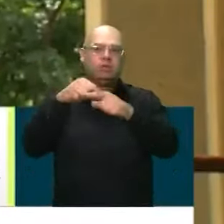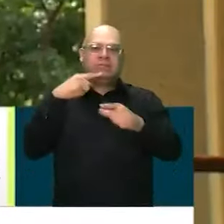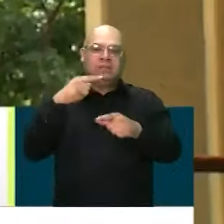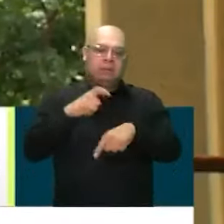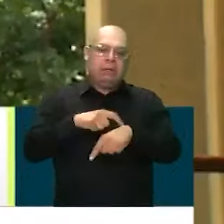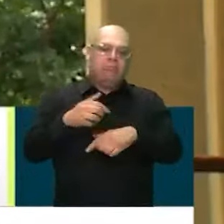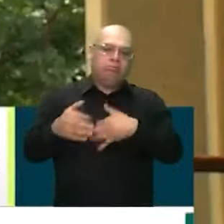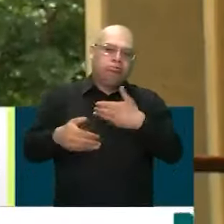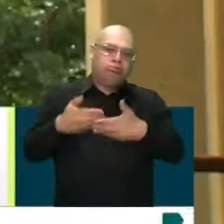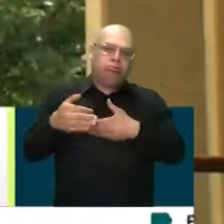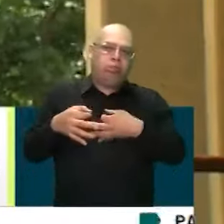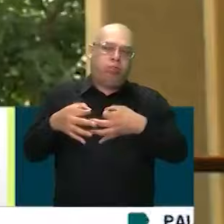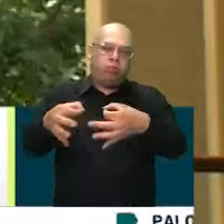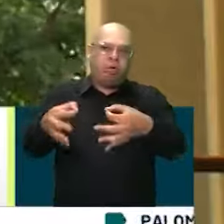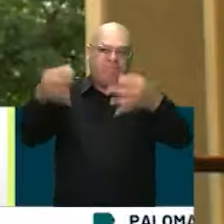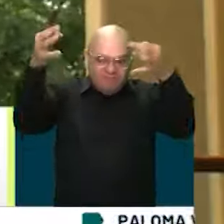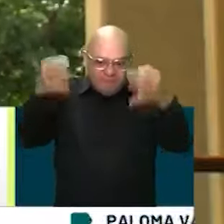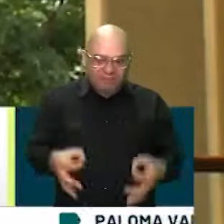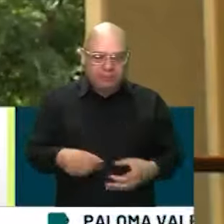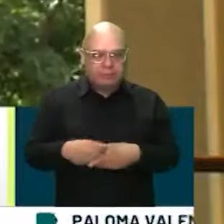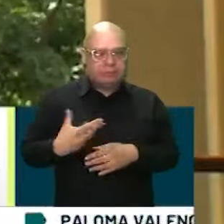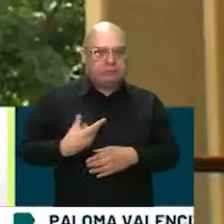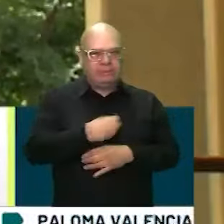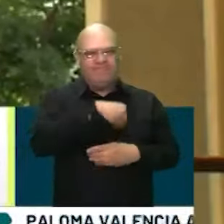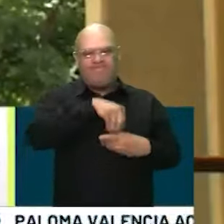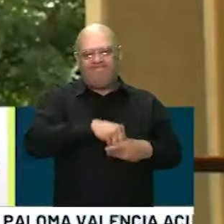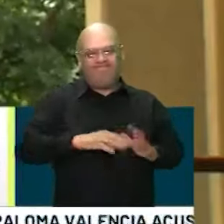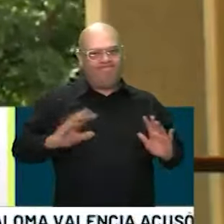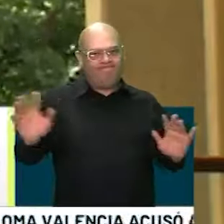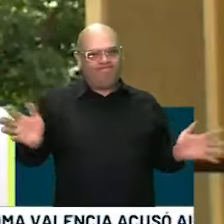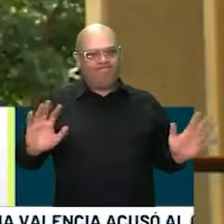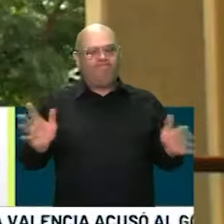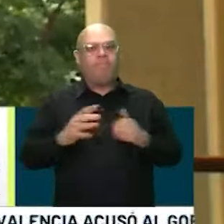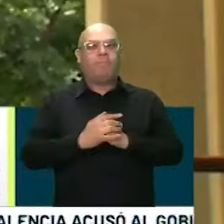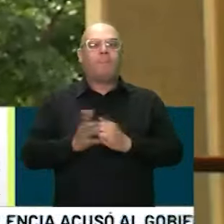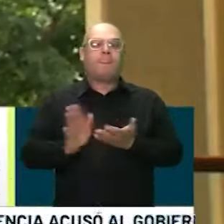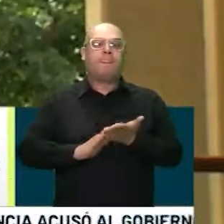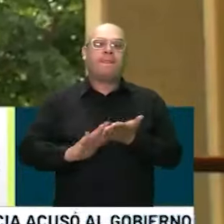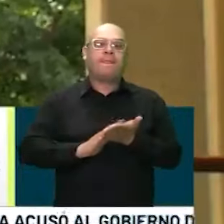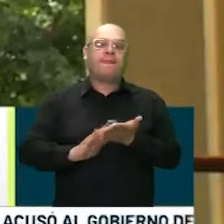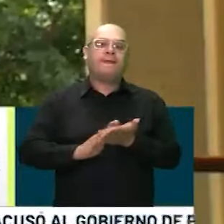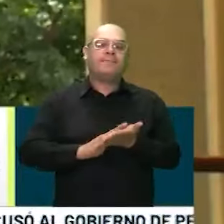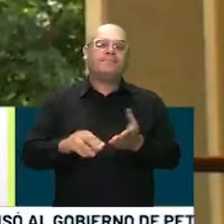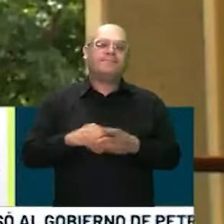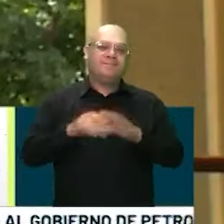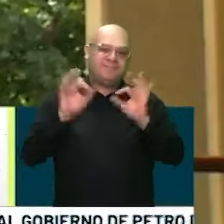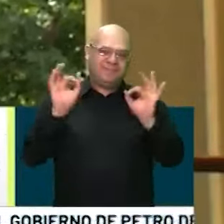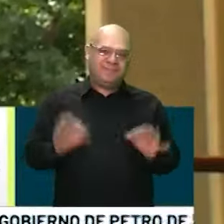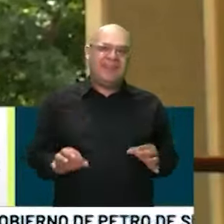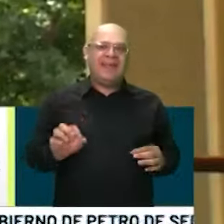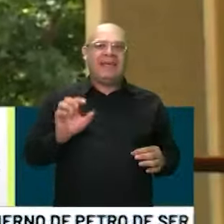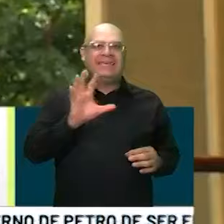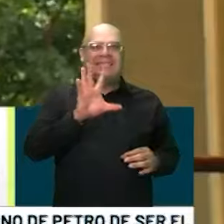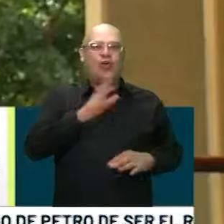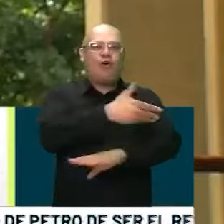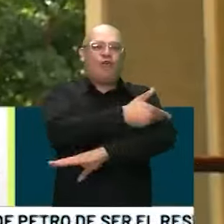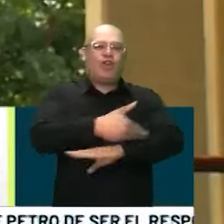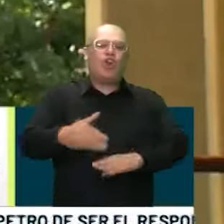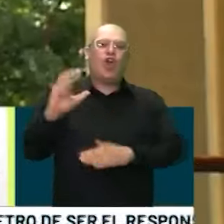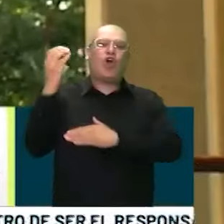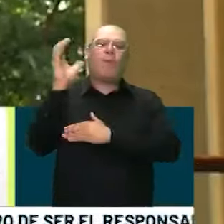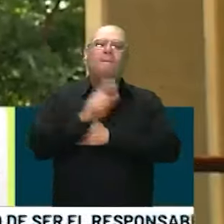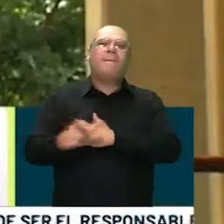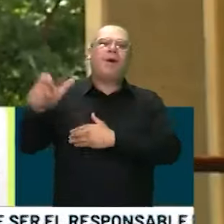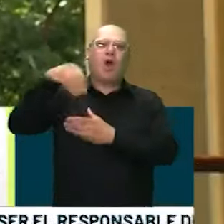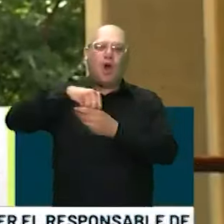saliendo favorables para el Ejecutivo. Esa sería la salida para permitir que los más de 5 billones que los colombianos les debemos a